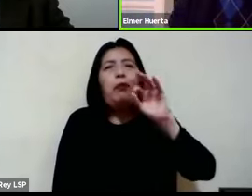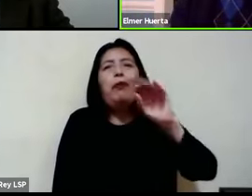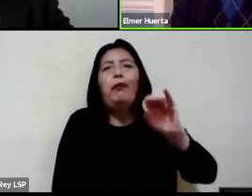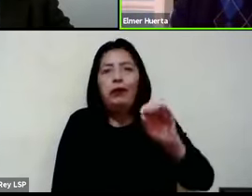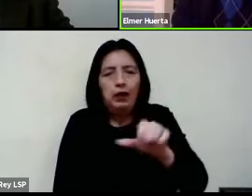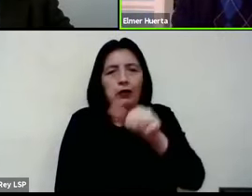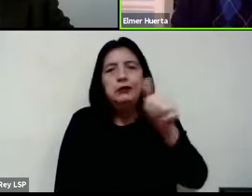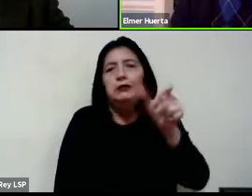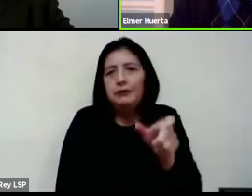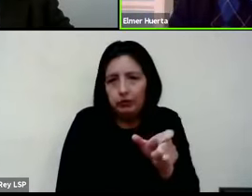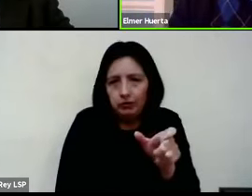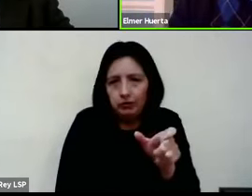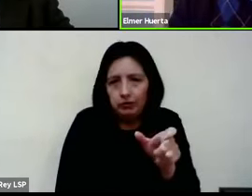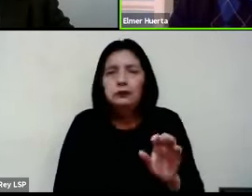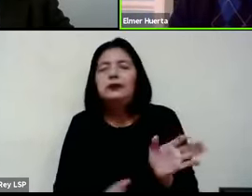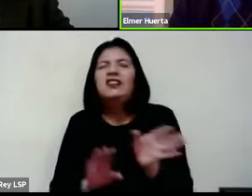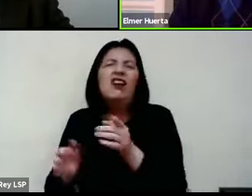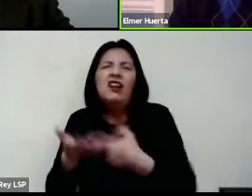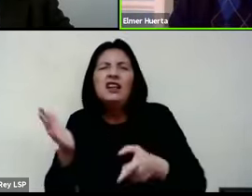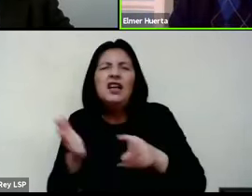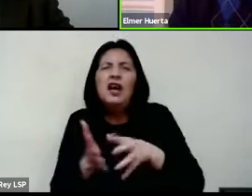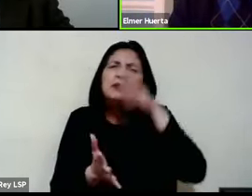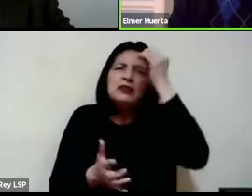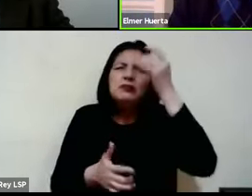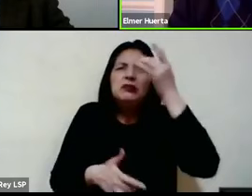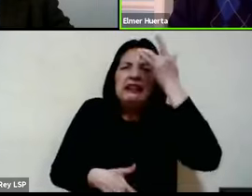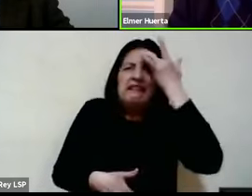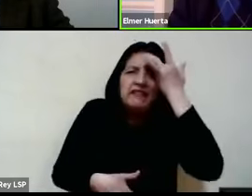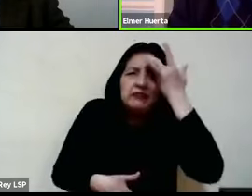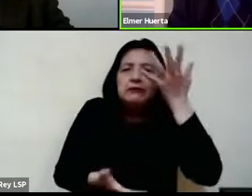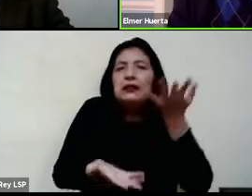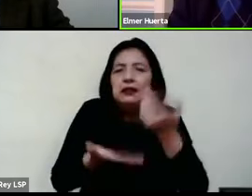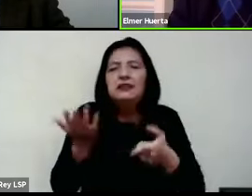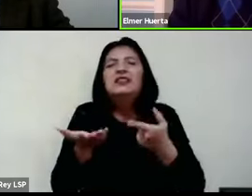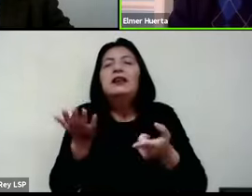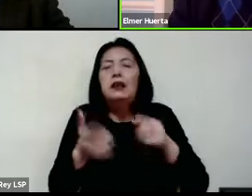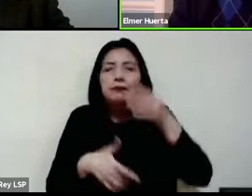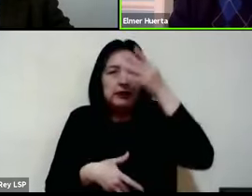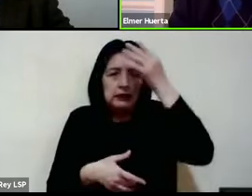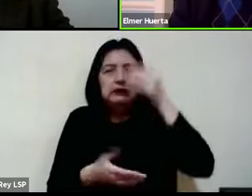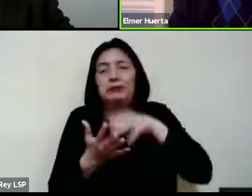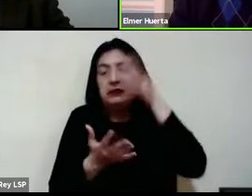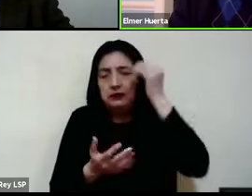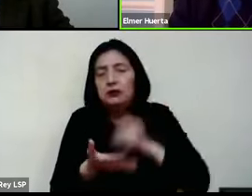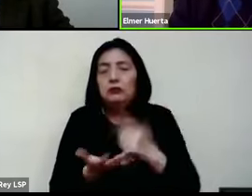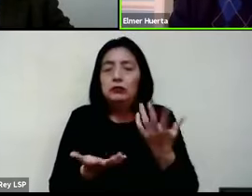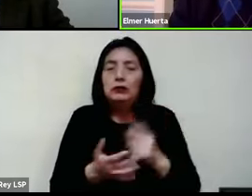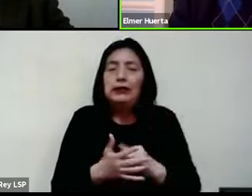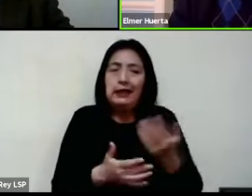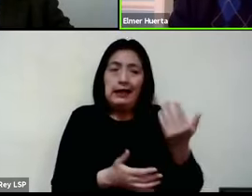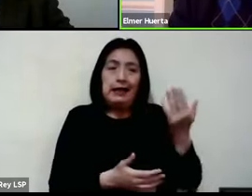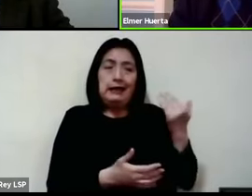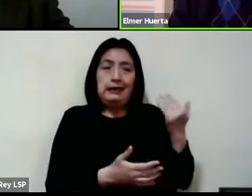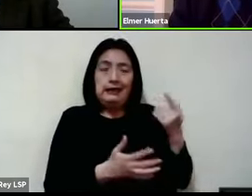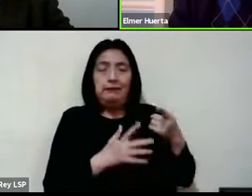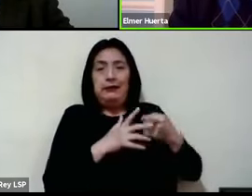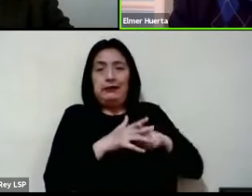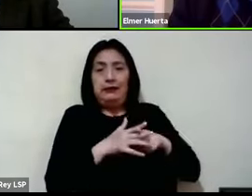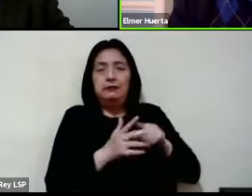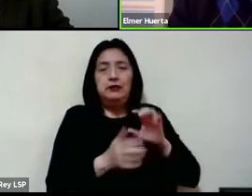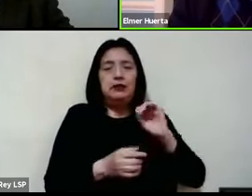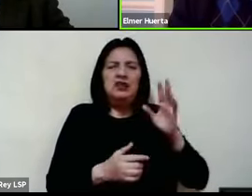personas. ¿Qué hemos aprendido de la enfermedad? De la enfermedad lo que hemos aprendido es que lo que al principio era solamente